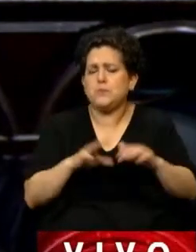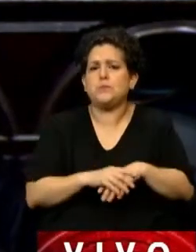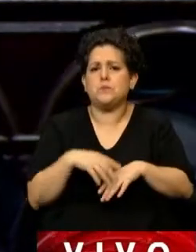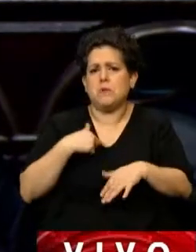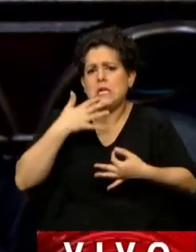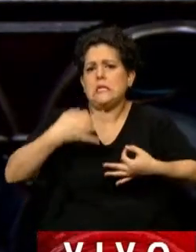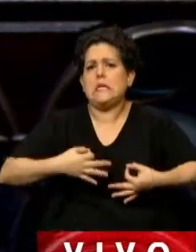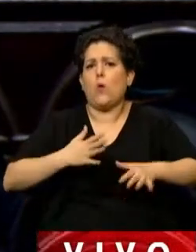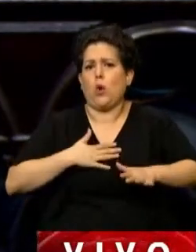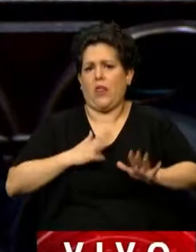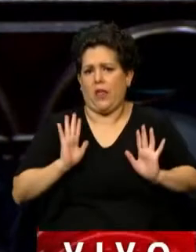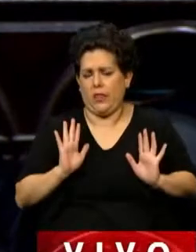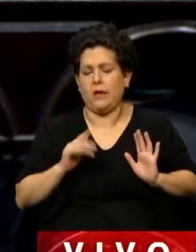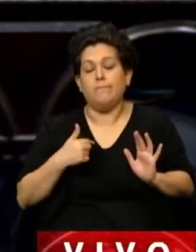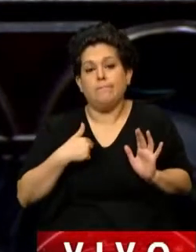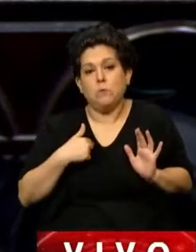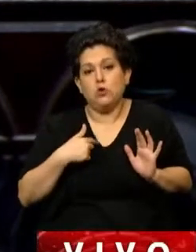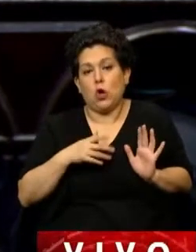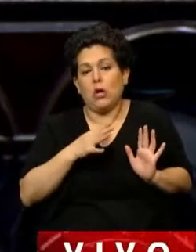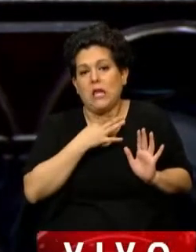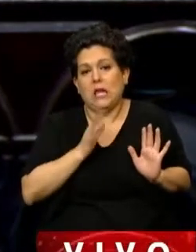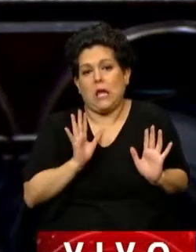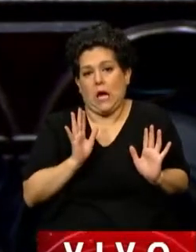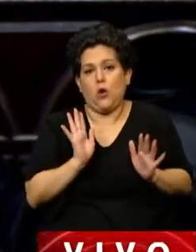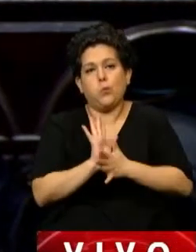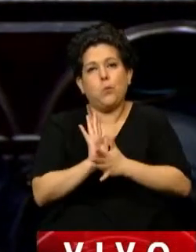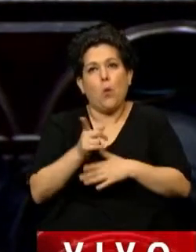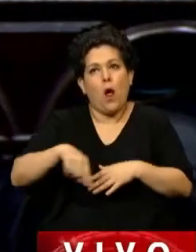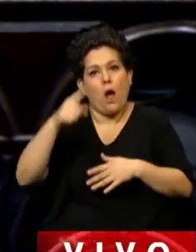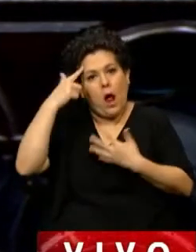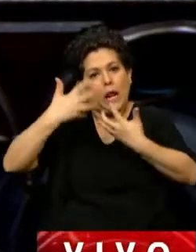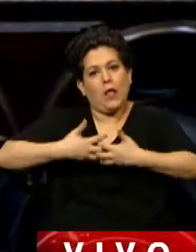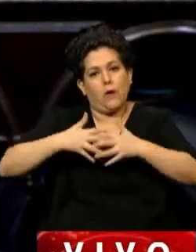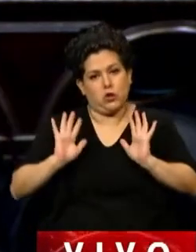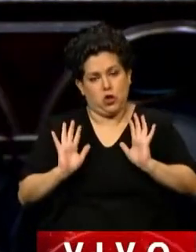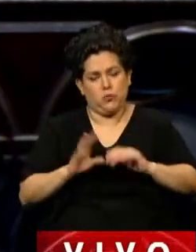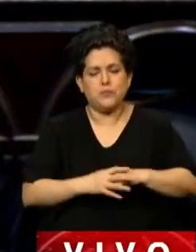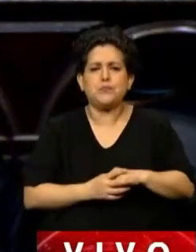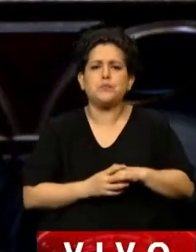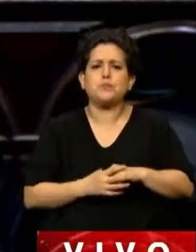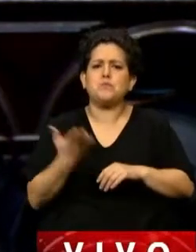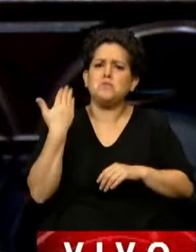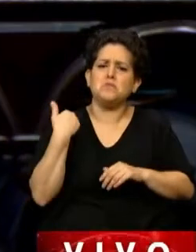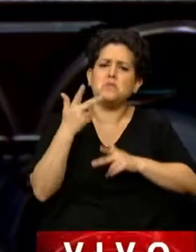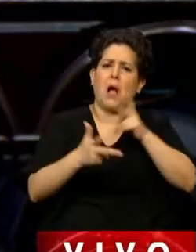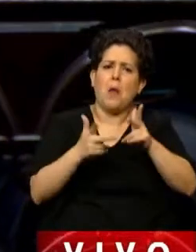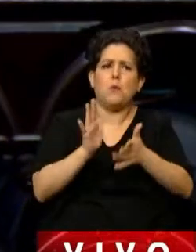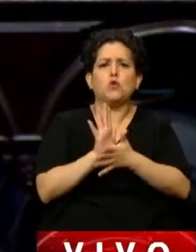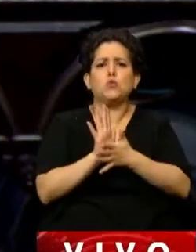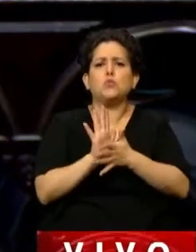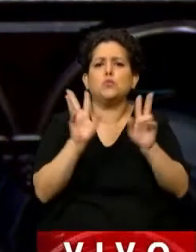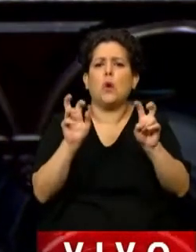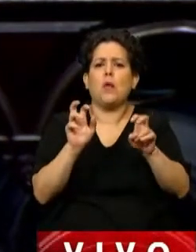seguridad que yo al menos pretendo que nos llame a la reflexión. Se habló de sospecha de